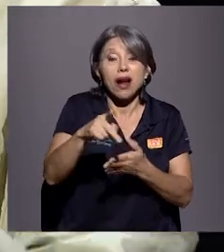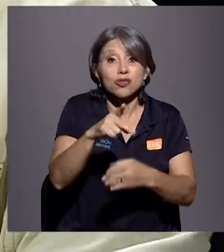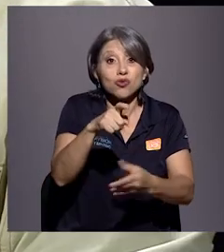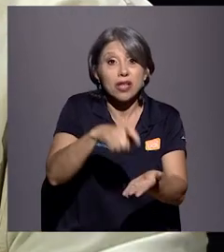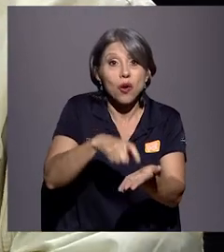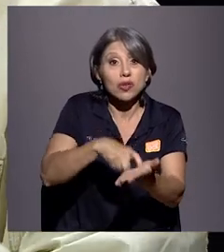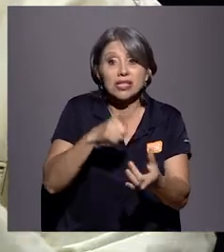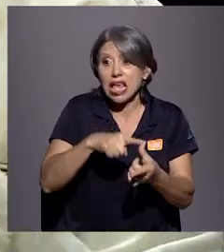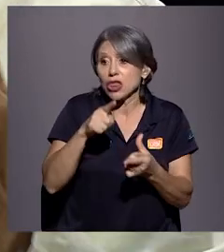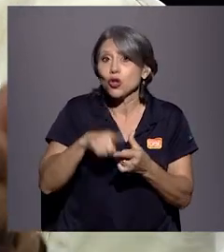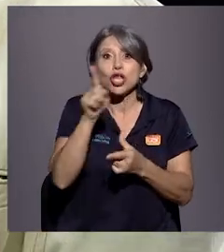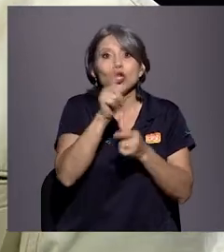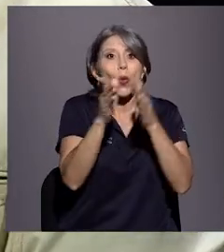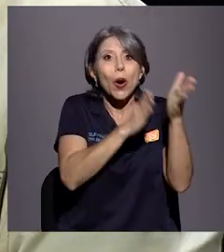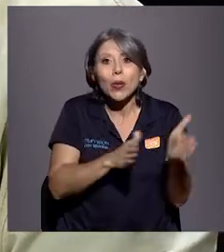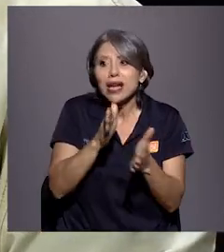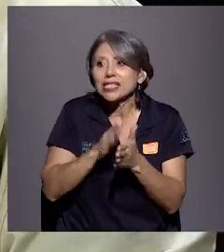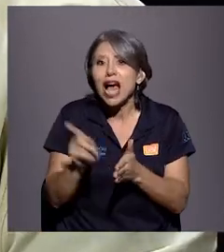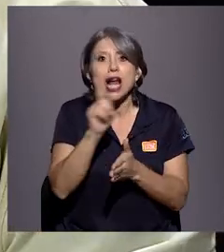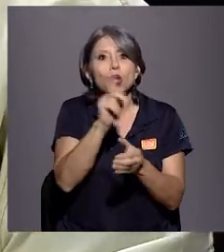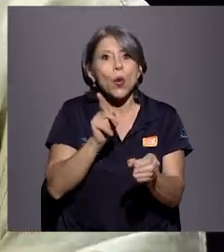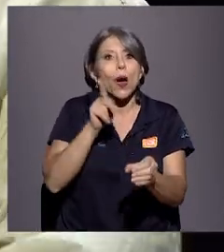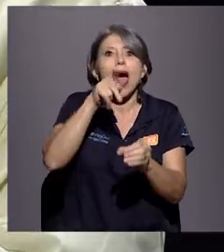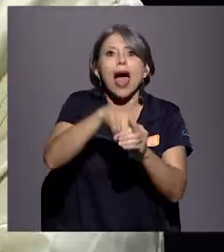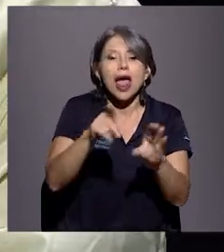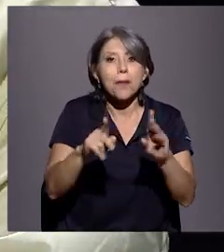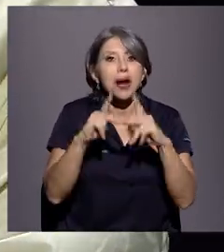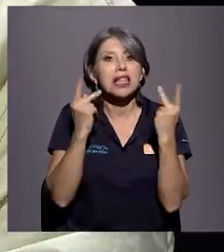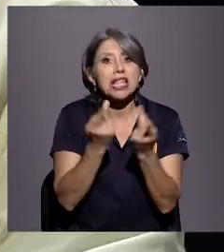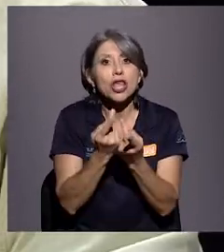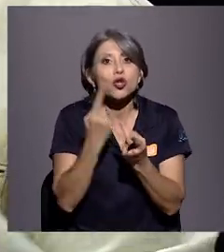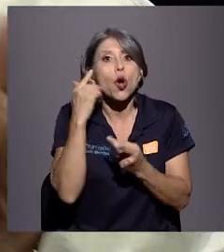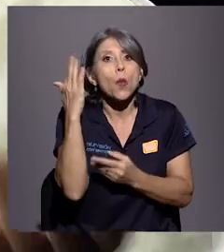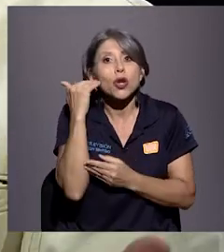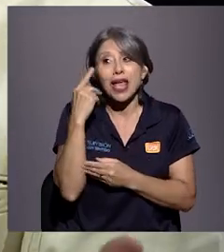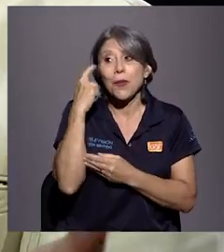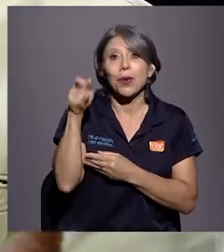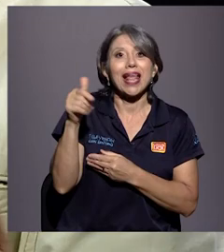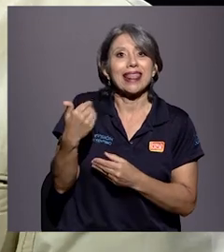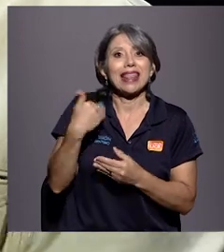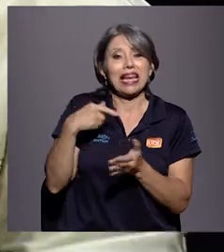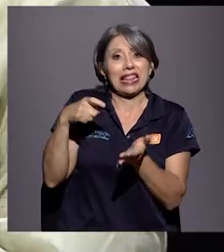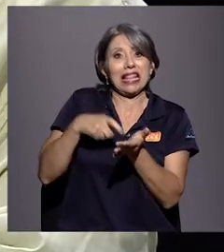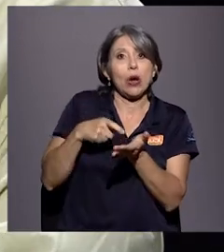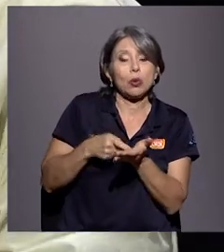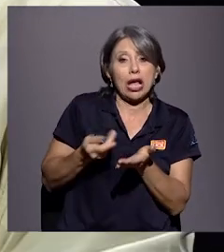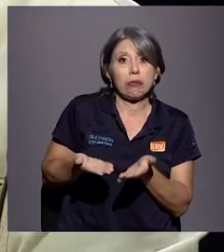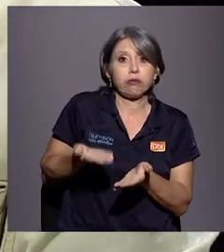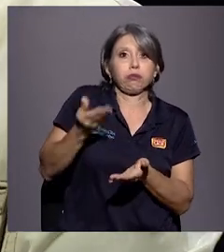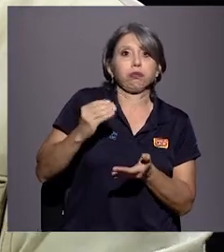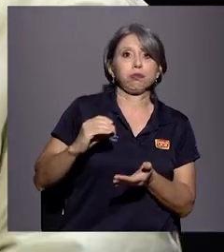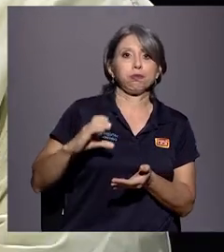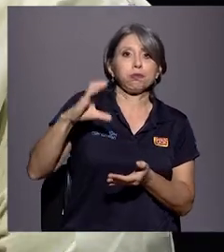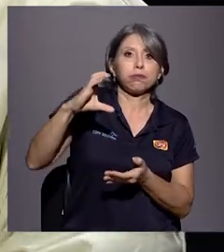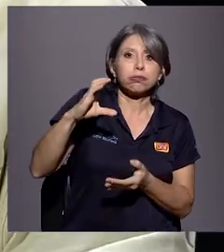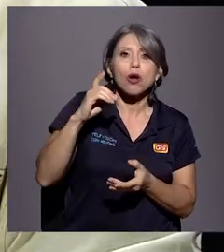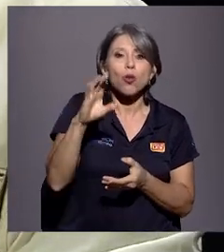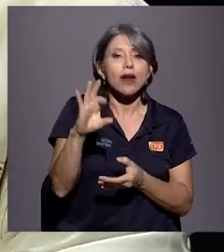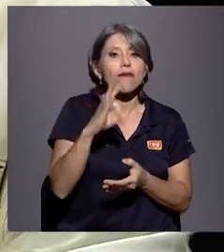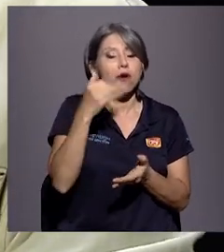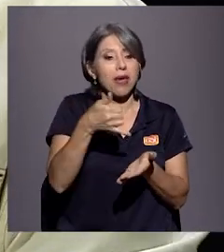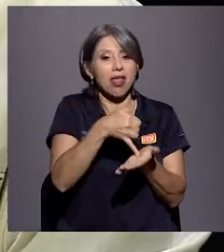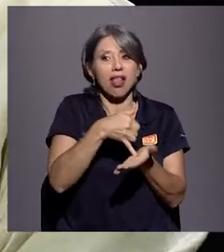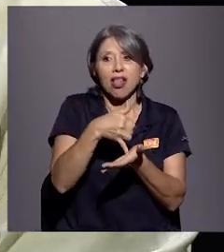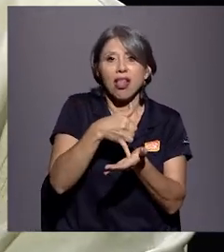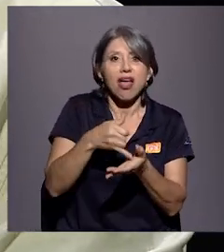partidos, movimientos, organizar una resistencia. Por la deuda y por la precarización, es una manera de limitar, de liquidar